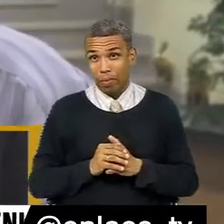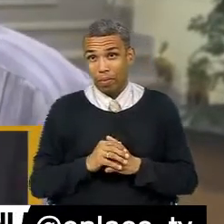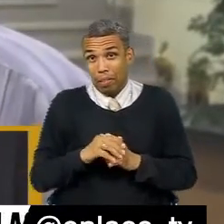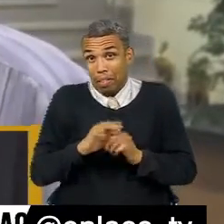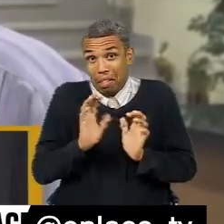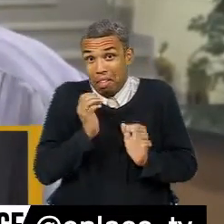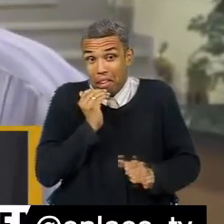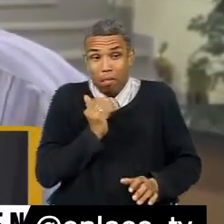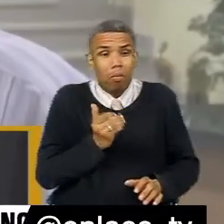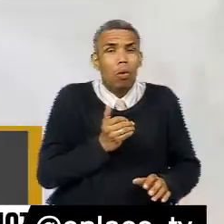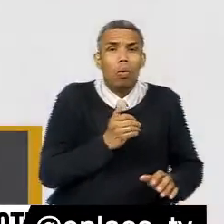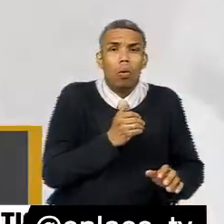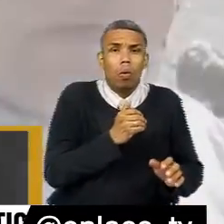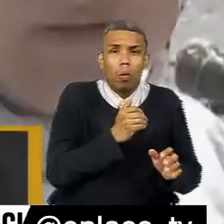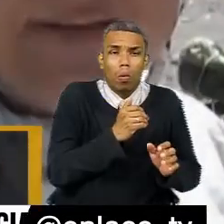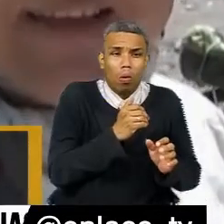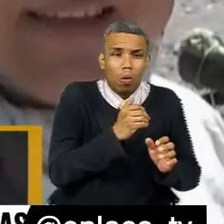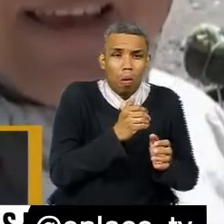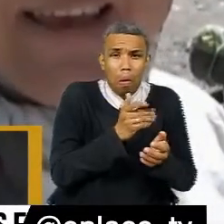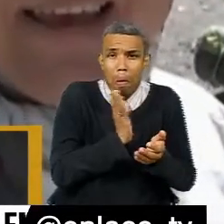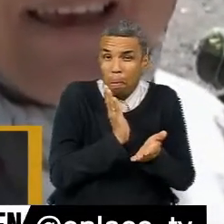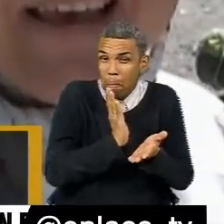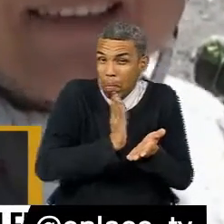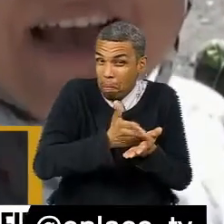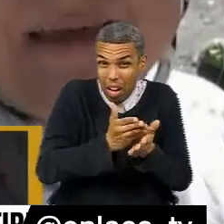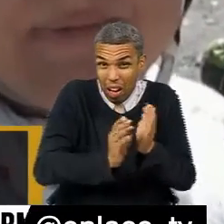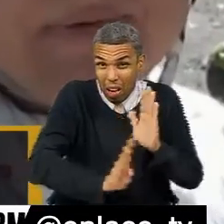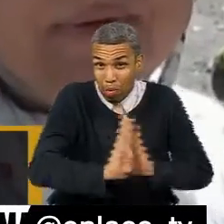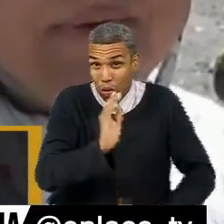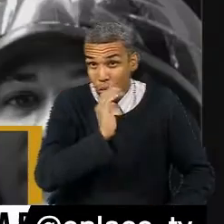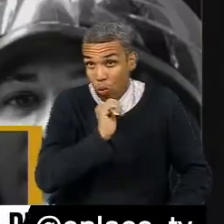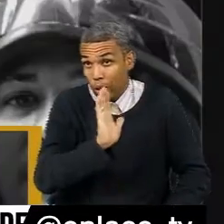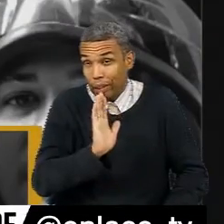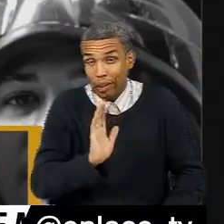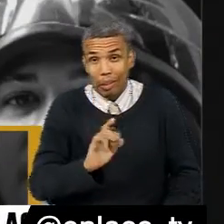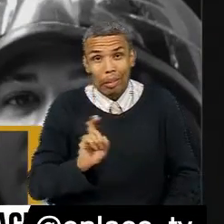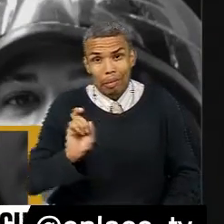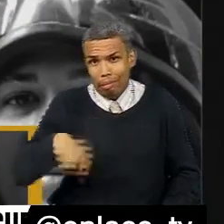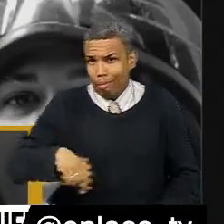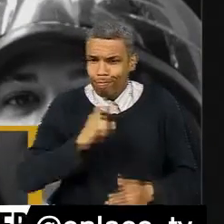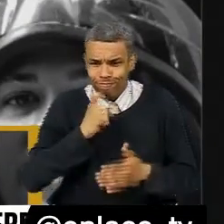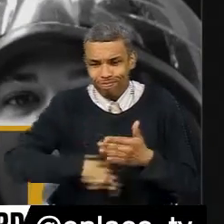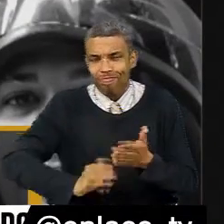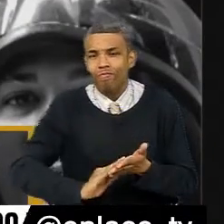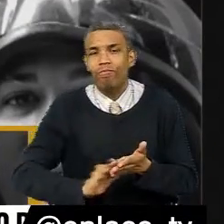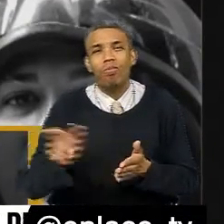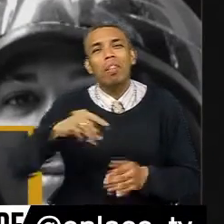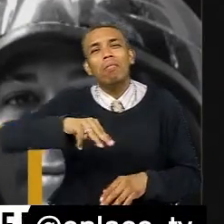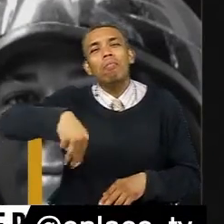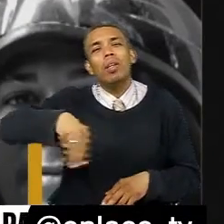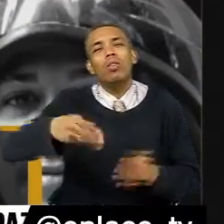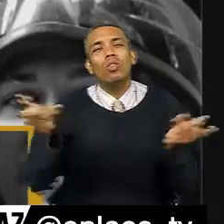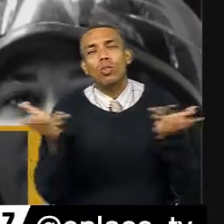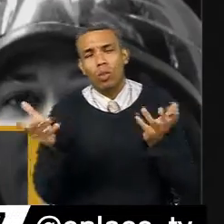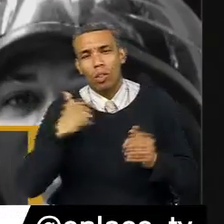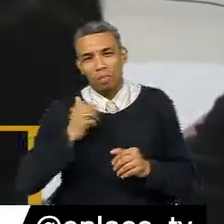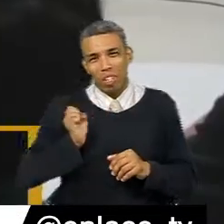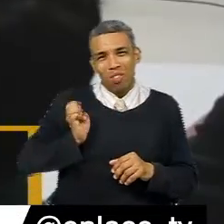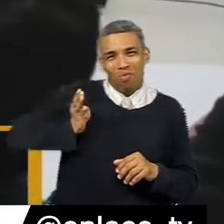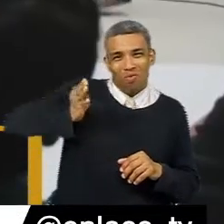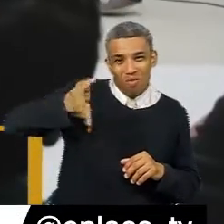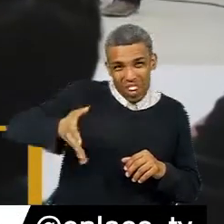los heridos prontamente. Junto a él, 3 exponentes más estarán reunidos este miércoles en el Salón Cusiana del Club